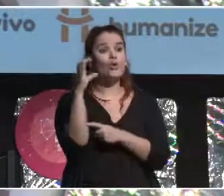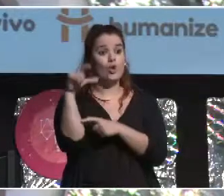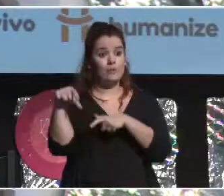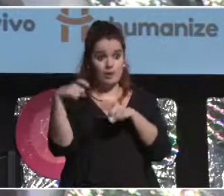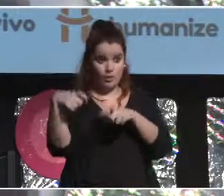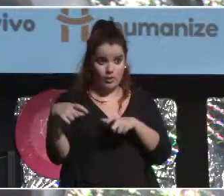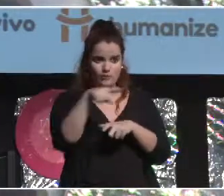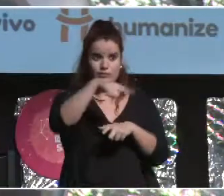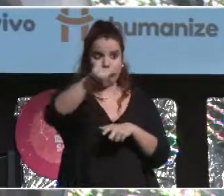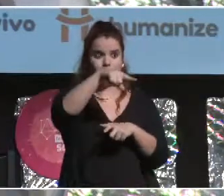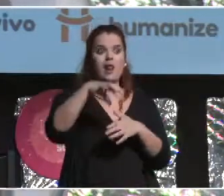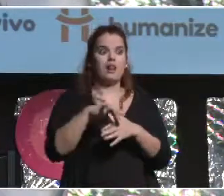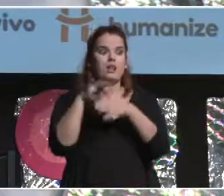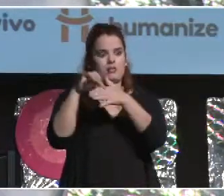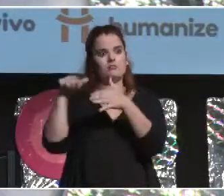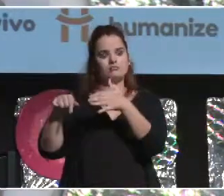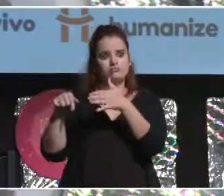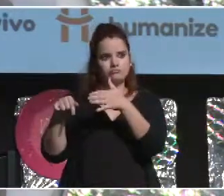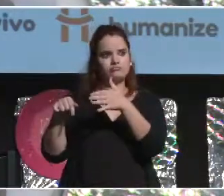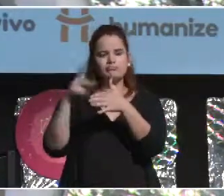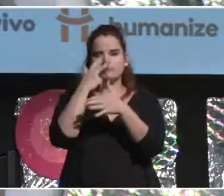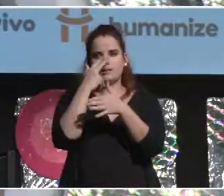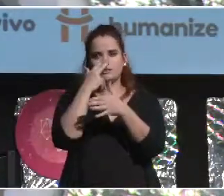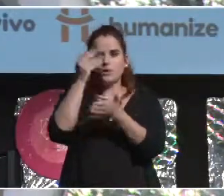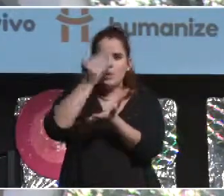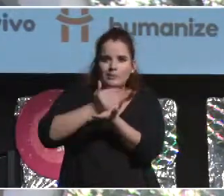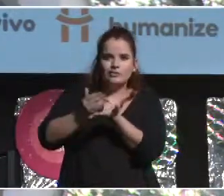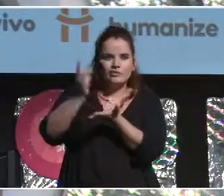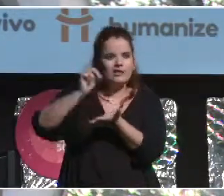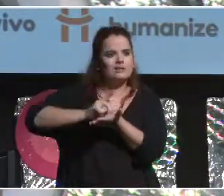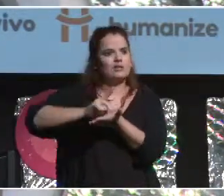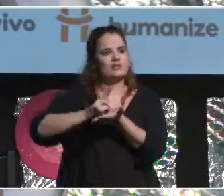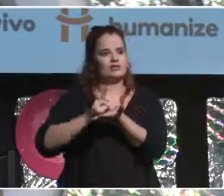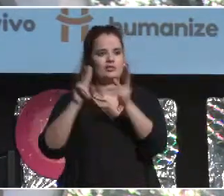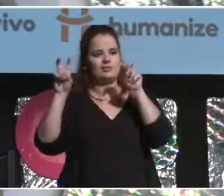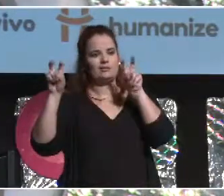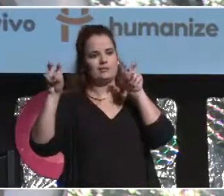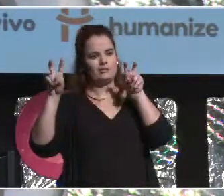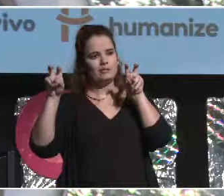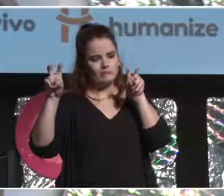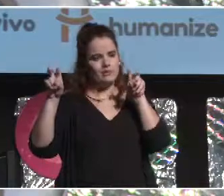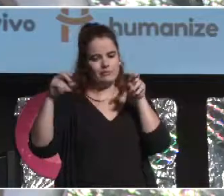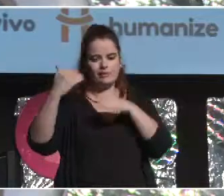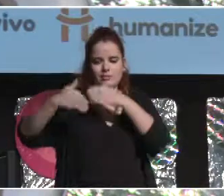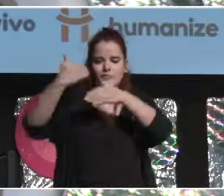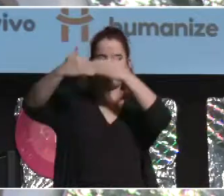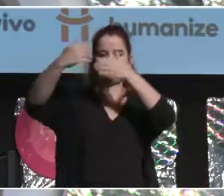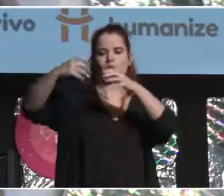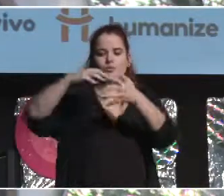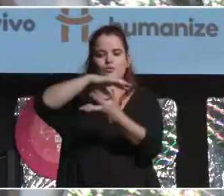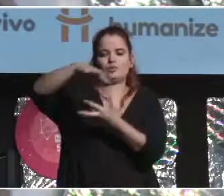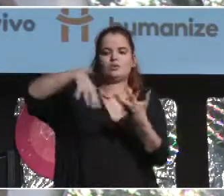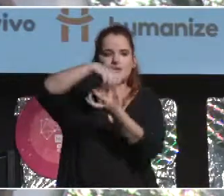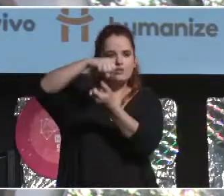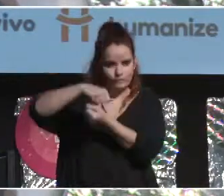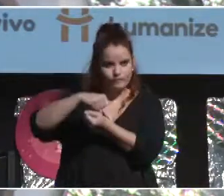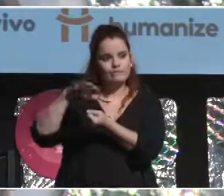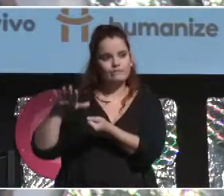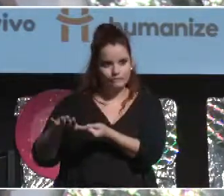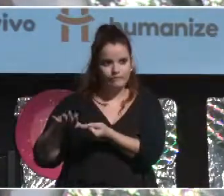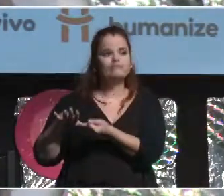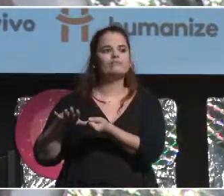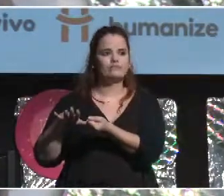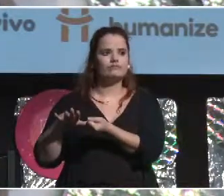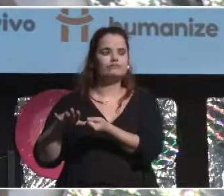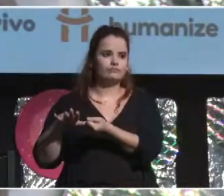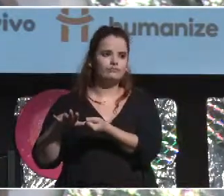fue el líder quien empezó a trabajar el tema de los Objetivos de Desarrollo Sostenible, empezando a enfocar a través de